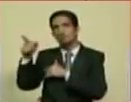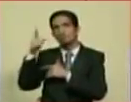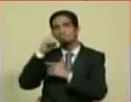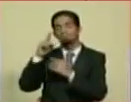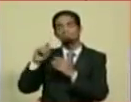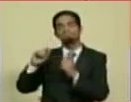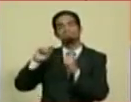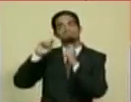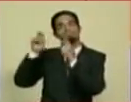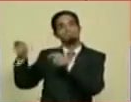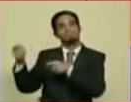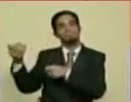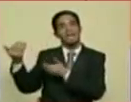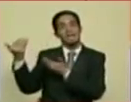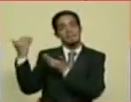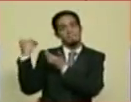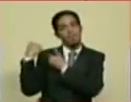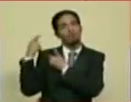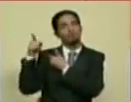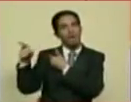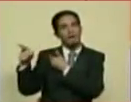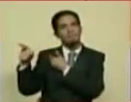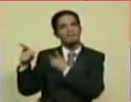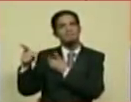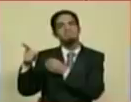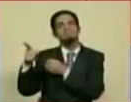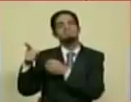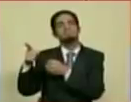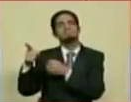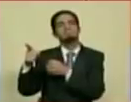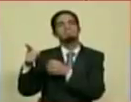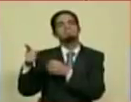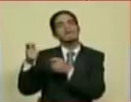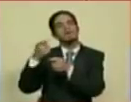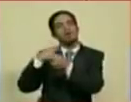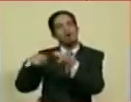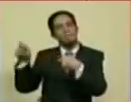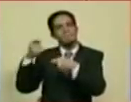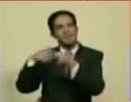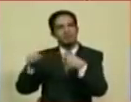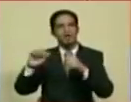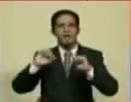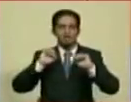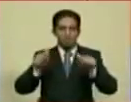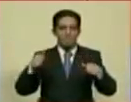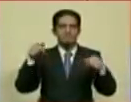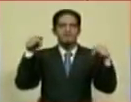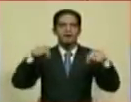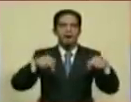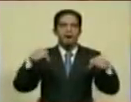e intermediarios bancarios para las operaciones que se inicien a partir de este momento.